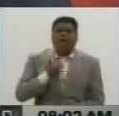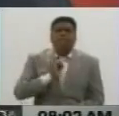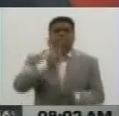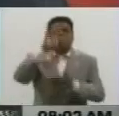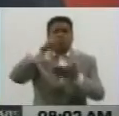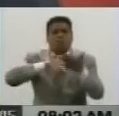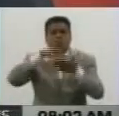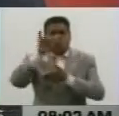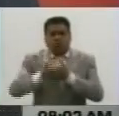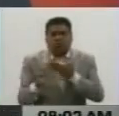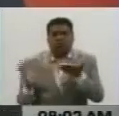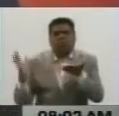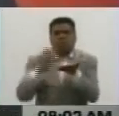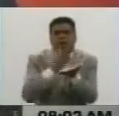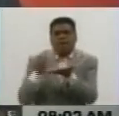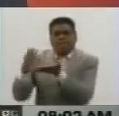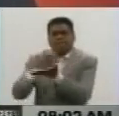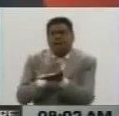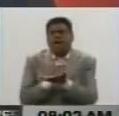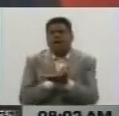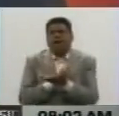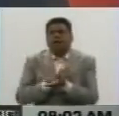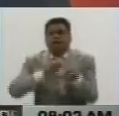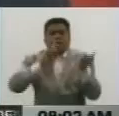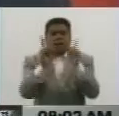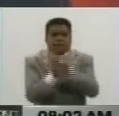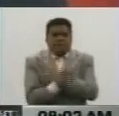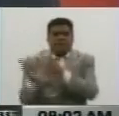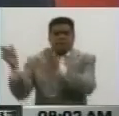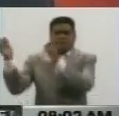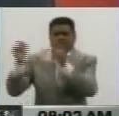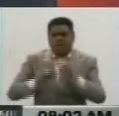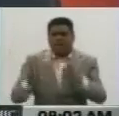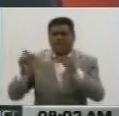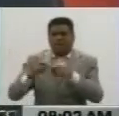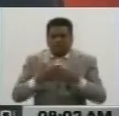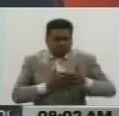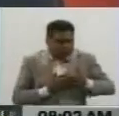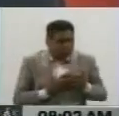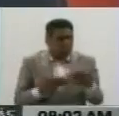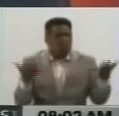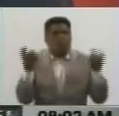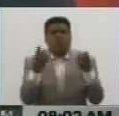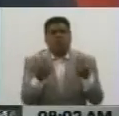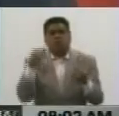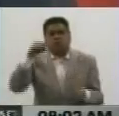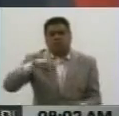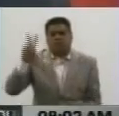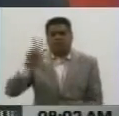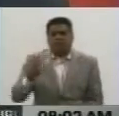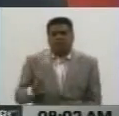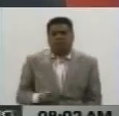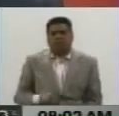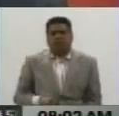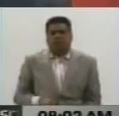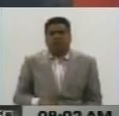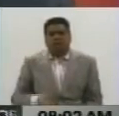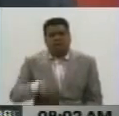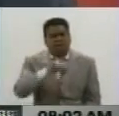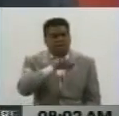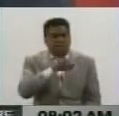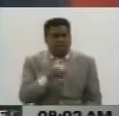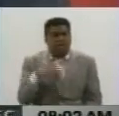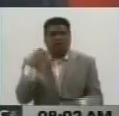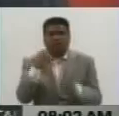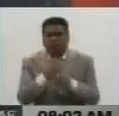mineral y sustituimos importaciones, colaboramos con la economía nacional y hay fuentes de